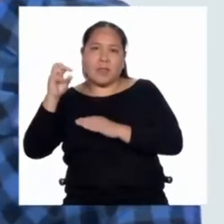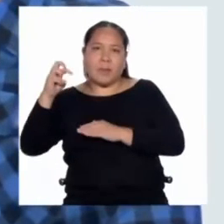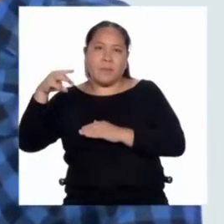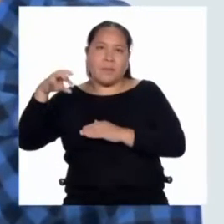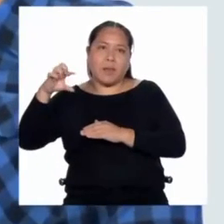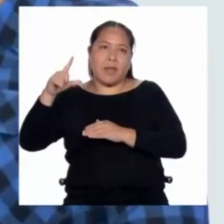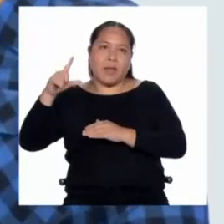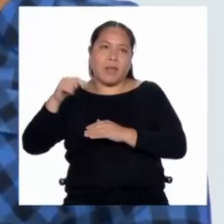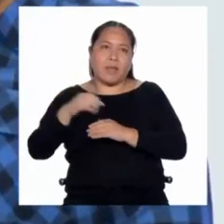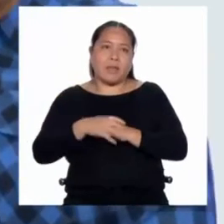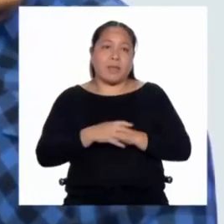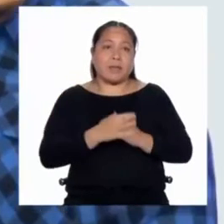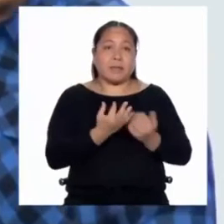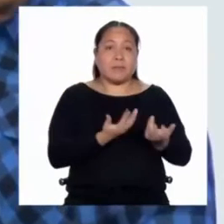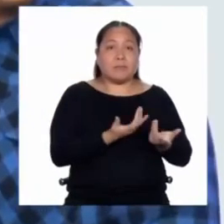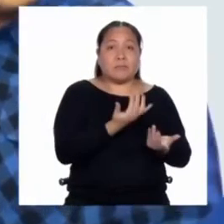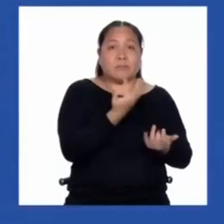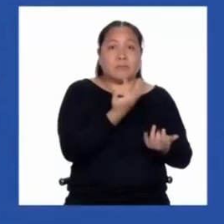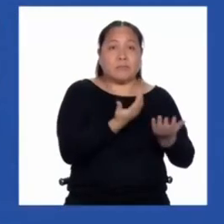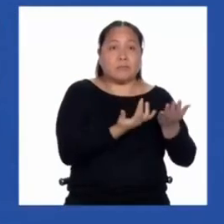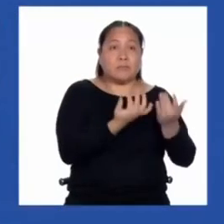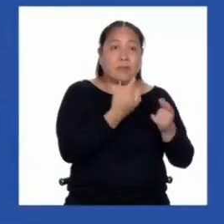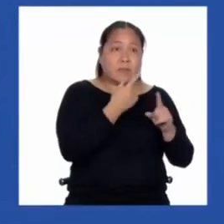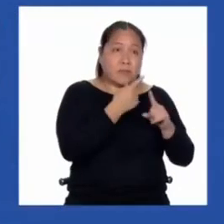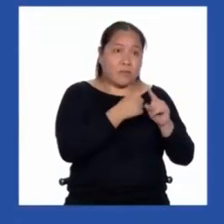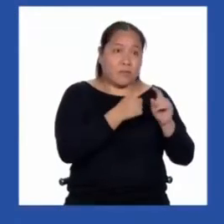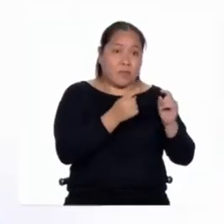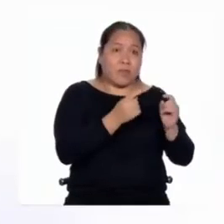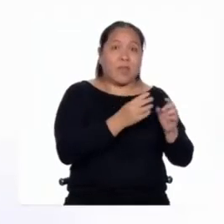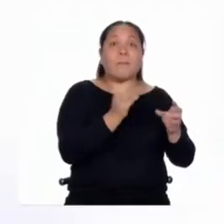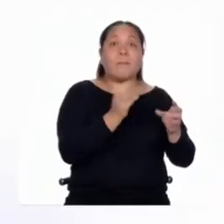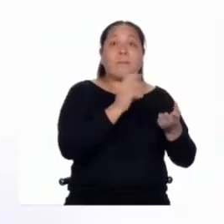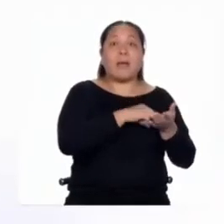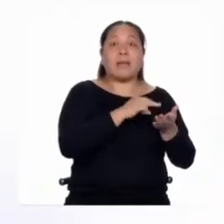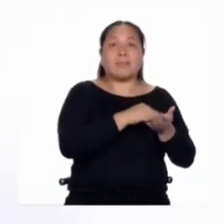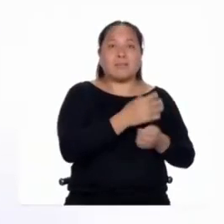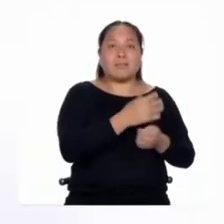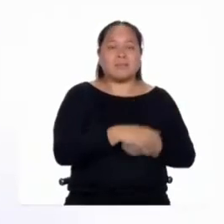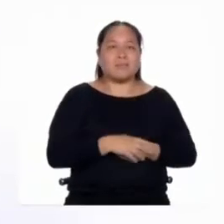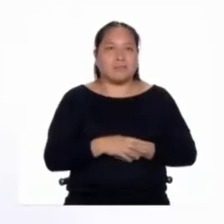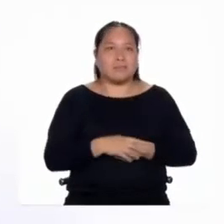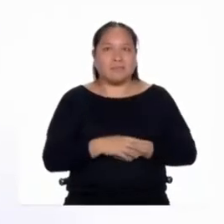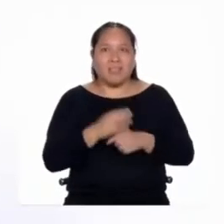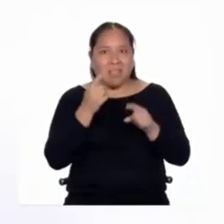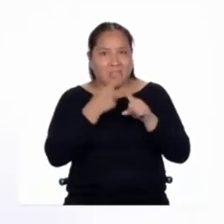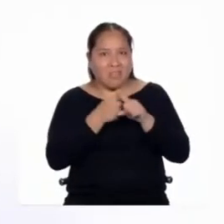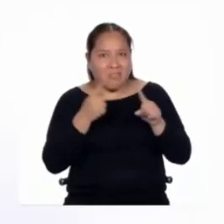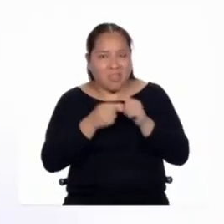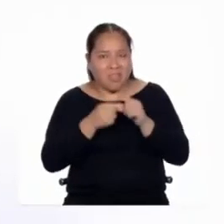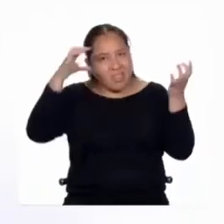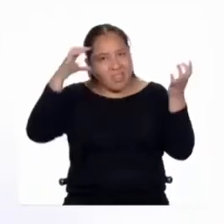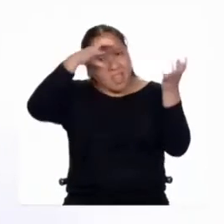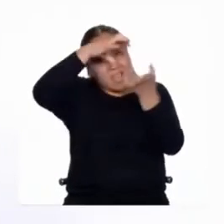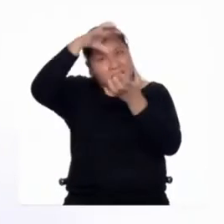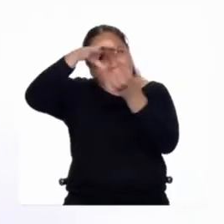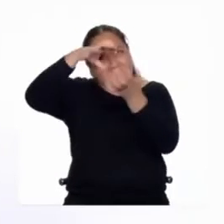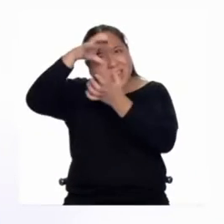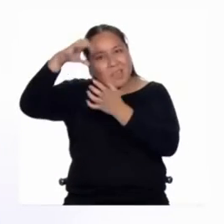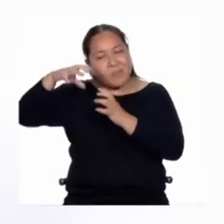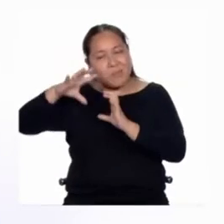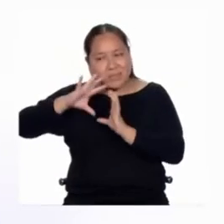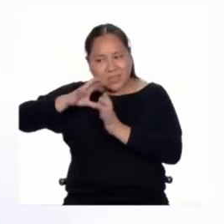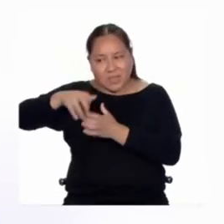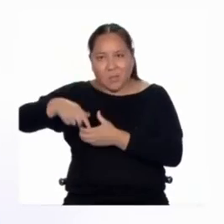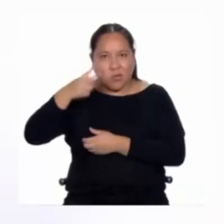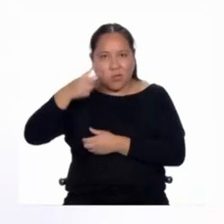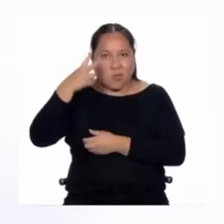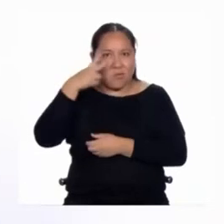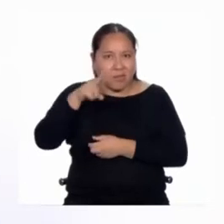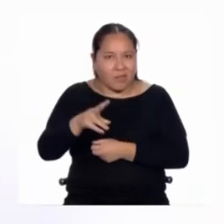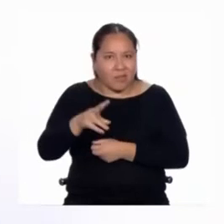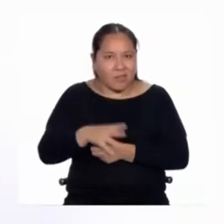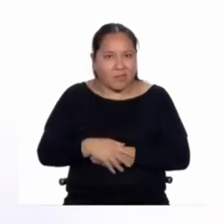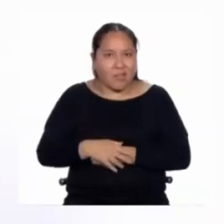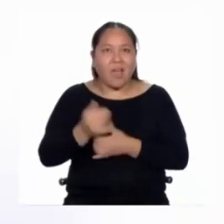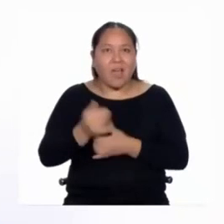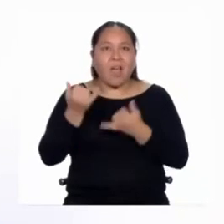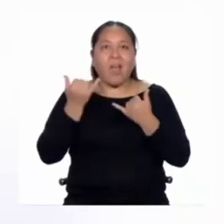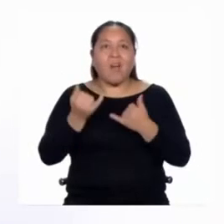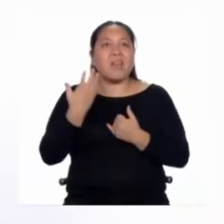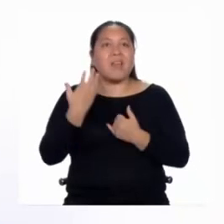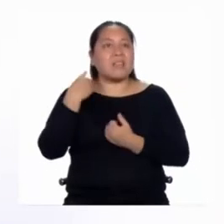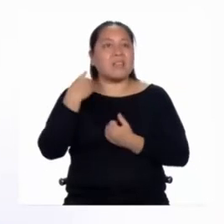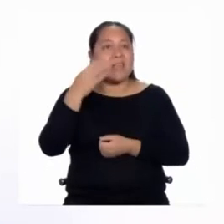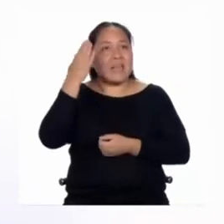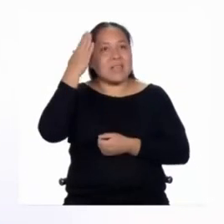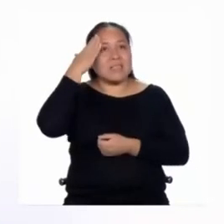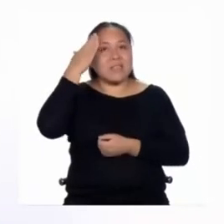la vegetación también es mayor. ¿Qué tal diversidad de climas que existen en el mundo, vieron? Ahora sabemos